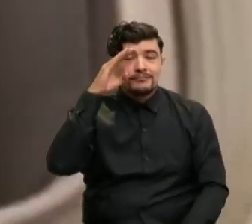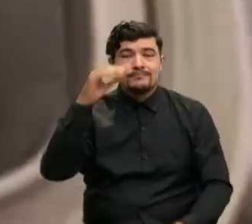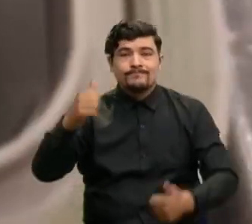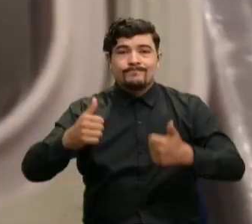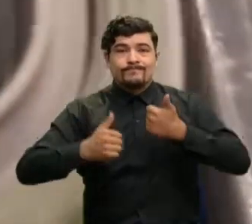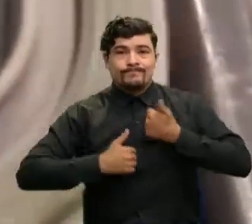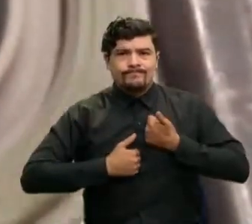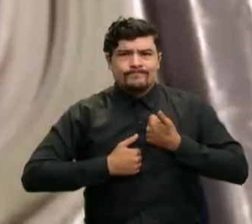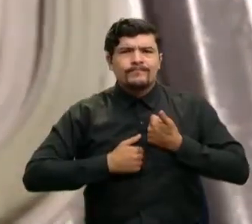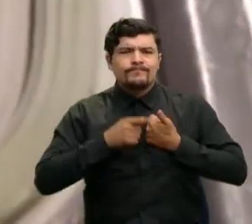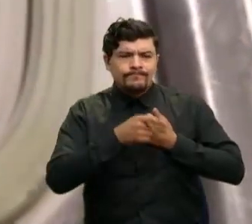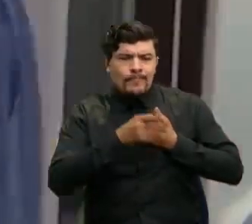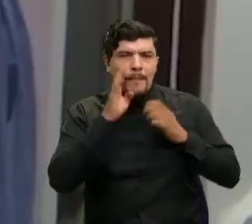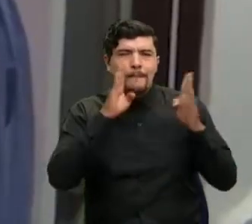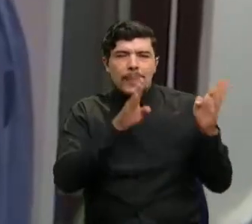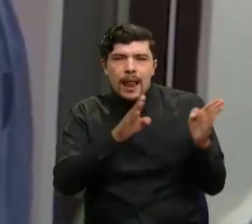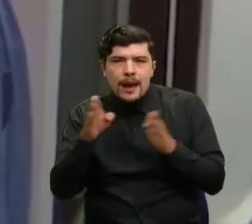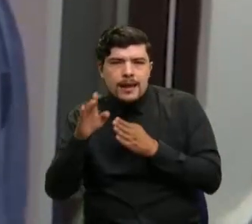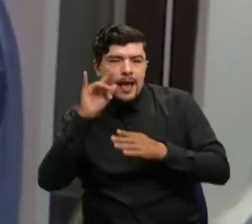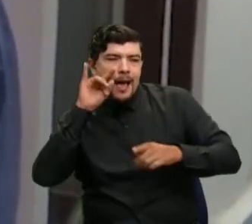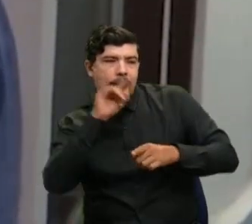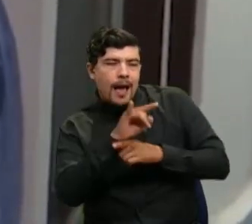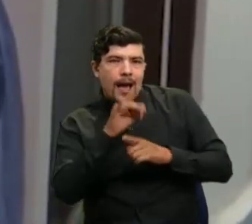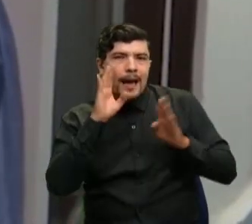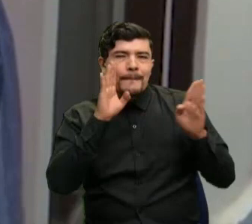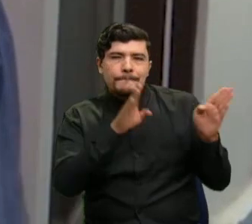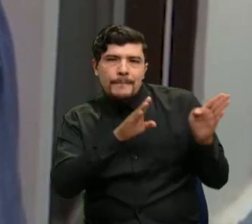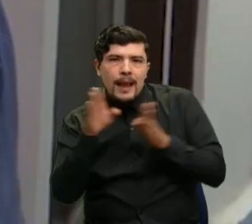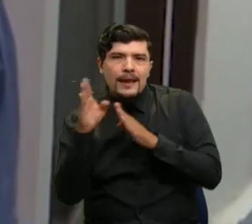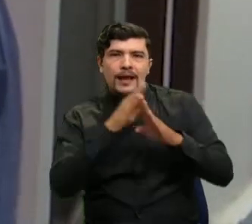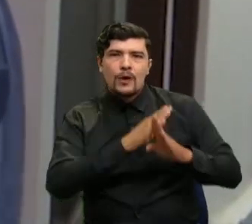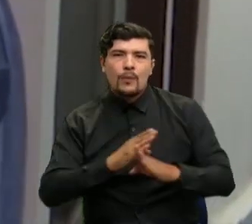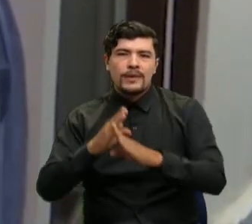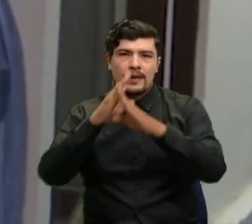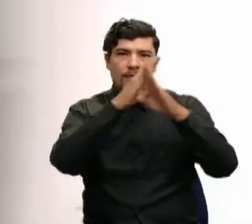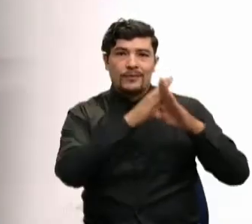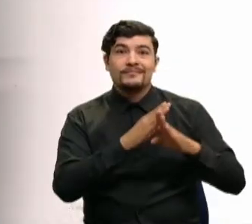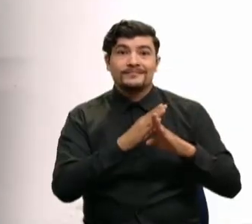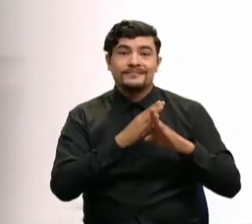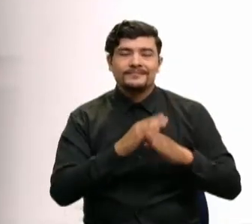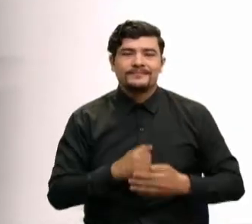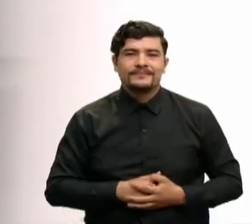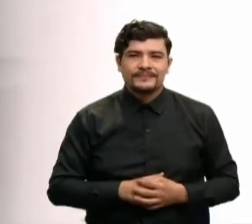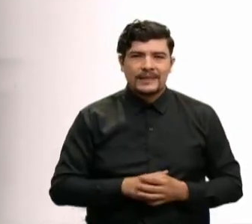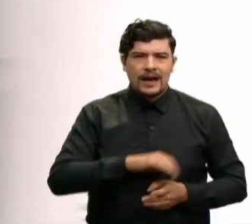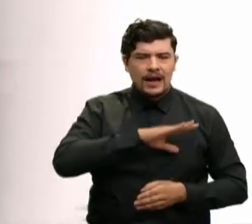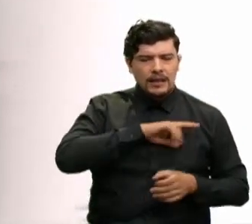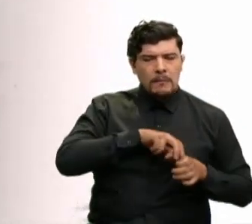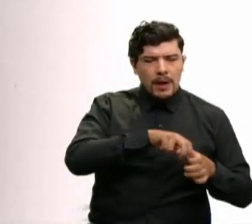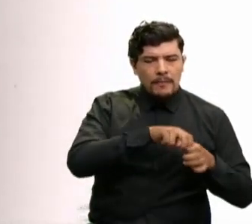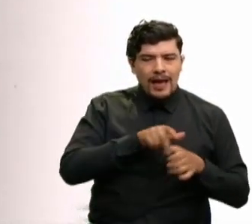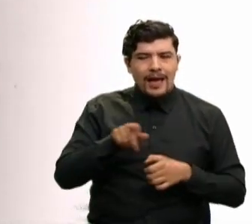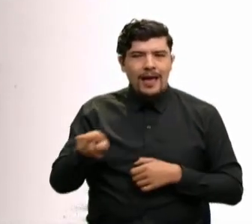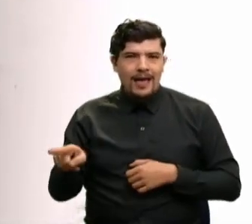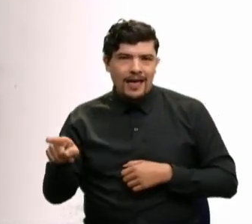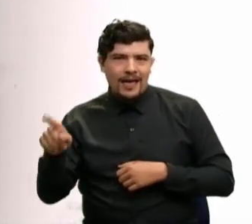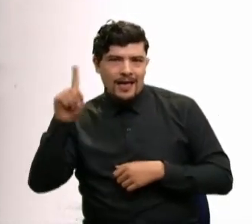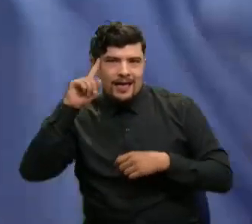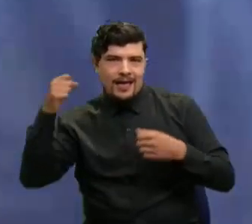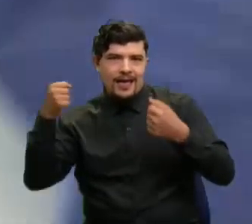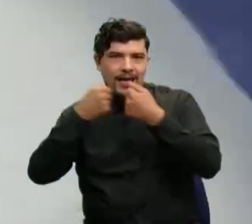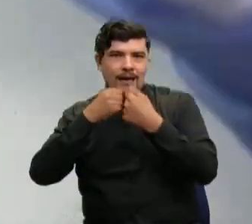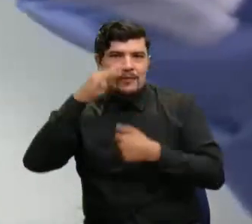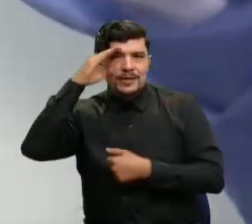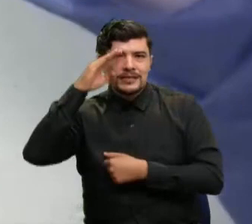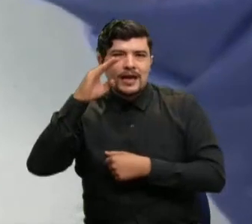se llama el plan de custodia y el plan de seguridad. Ellos hacen un acompañamiento a estos biológicos para cuidar, por supuesto, frente a